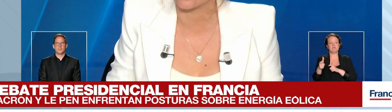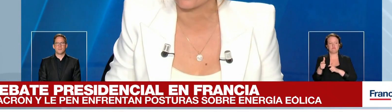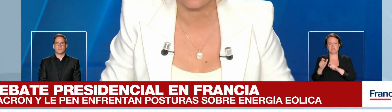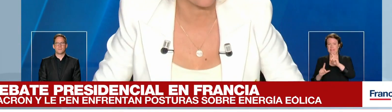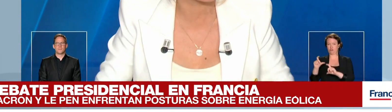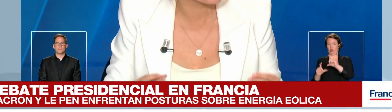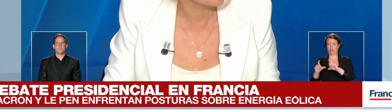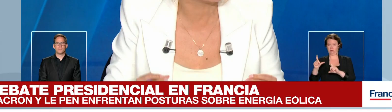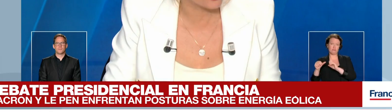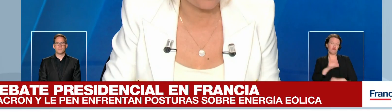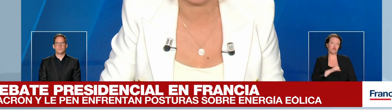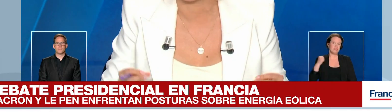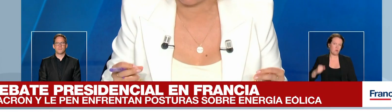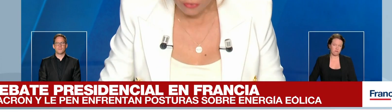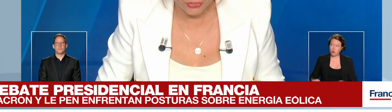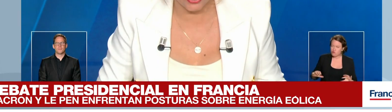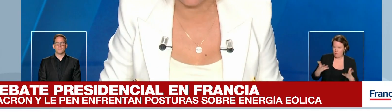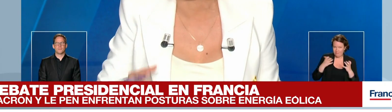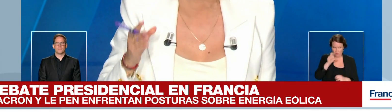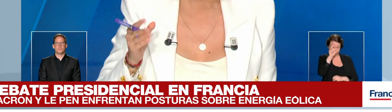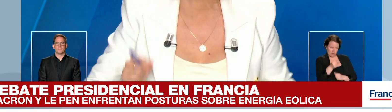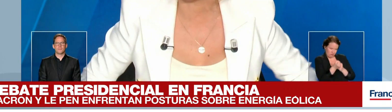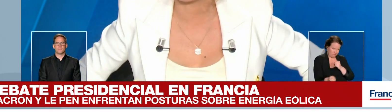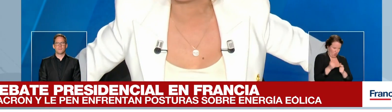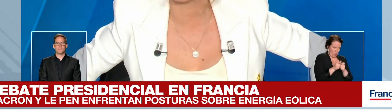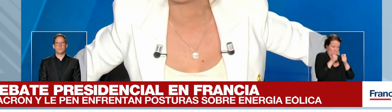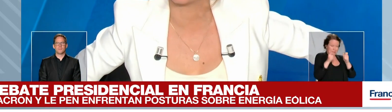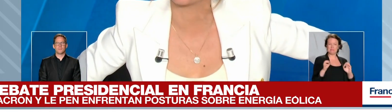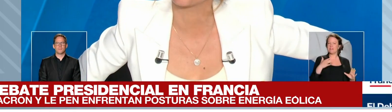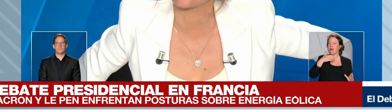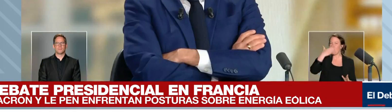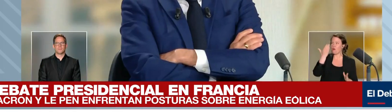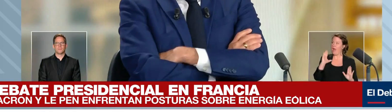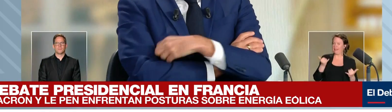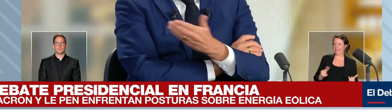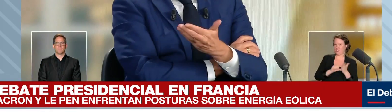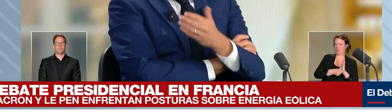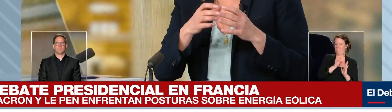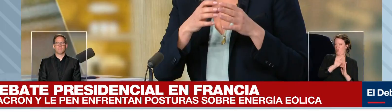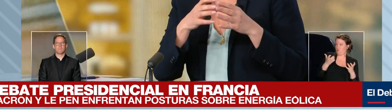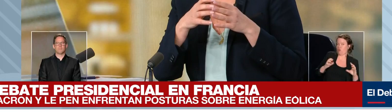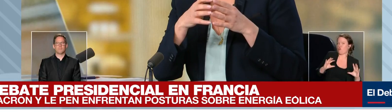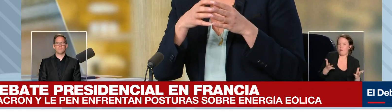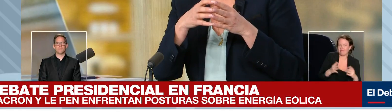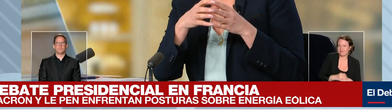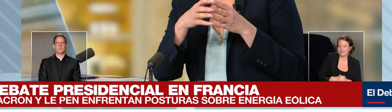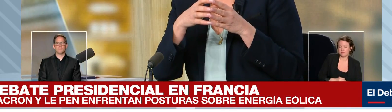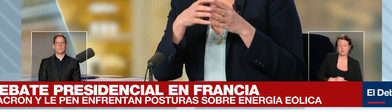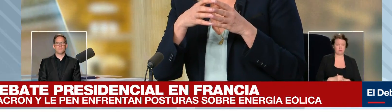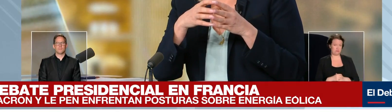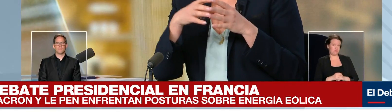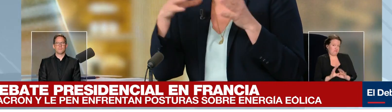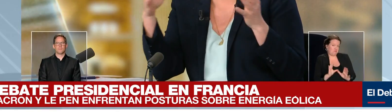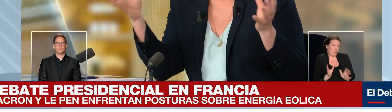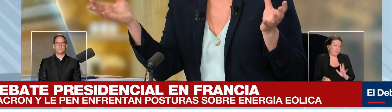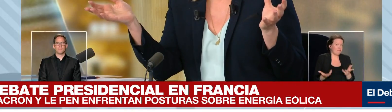en el futuro haya un Google francés, un Steve Jobs francés? Tiene usted la palabra, Marine Le Pen. Bueno, lo primero que